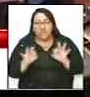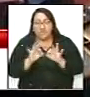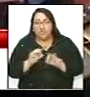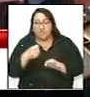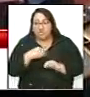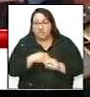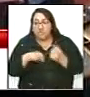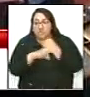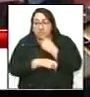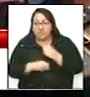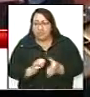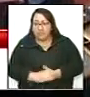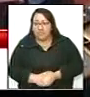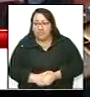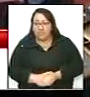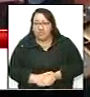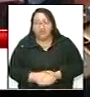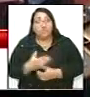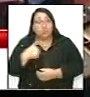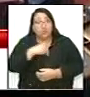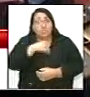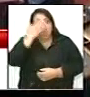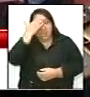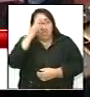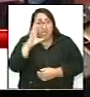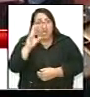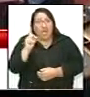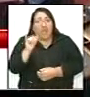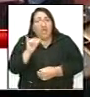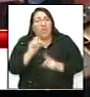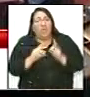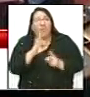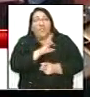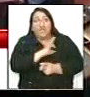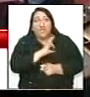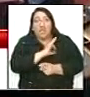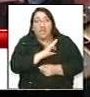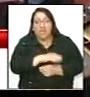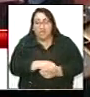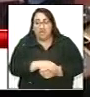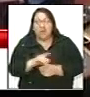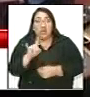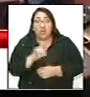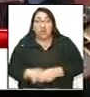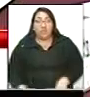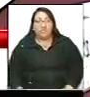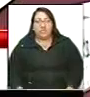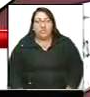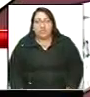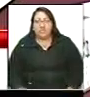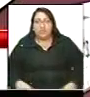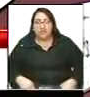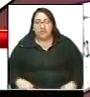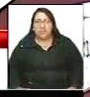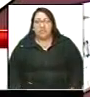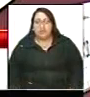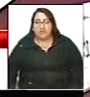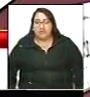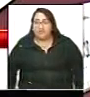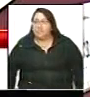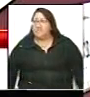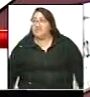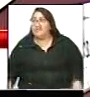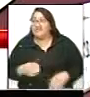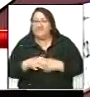nuestro país. Sabemos nosotros que hay fiscales que utilizan el dinero